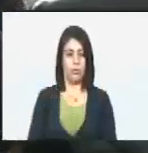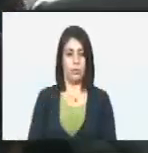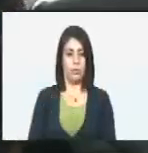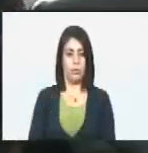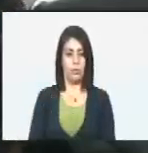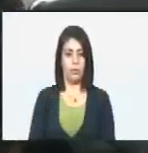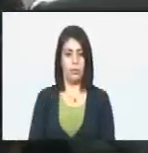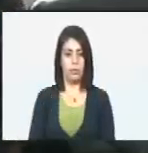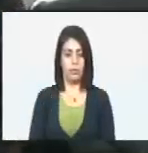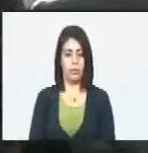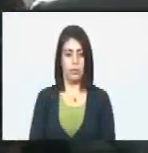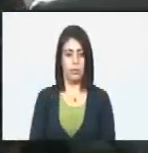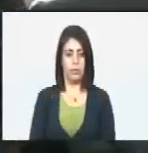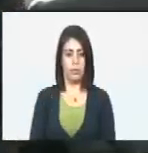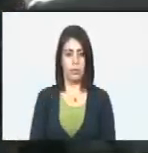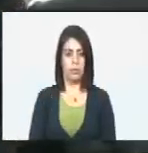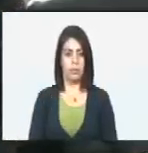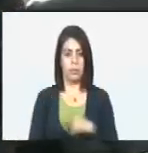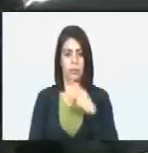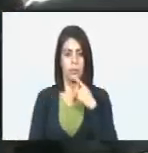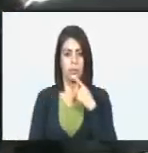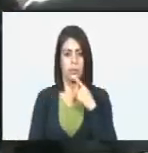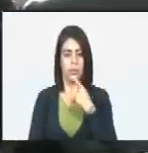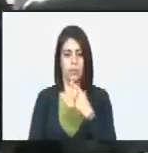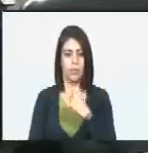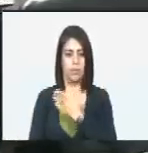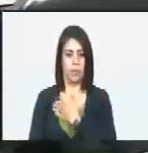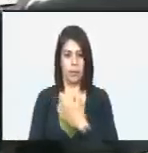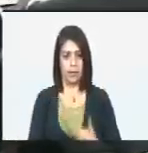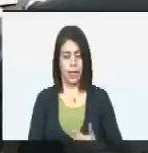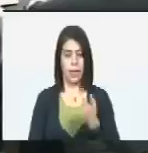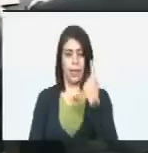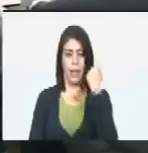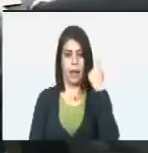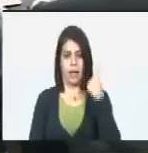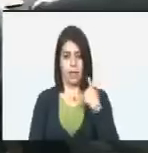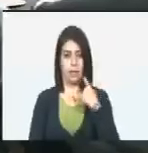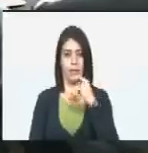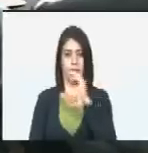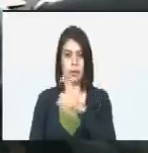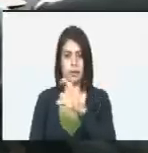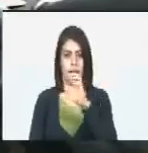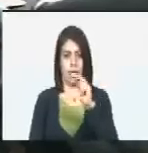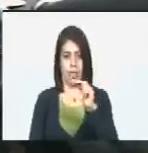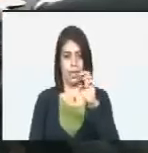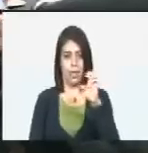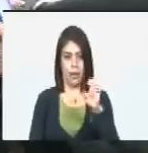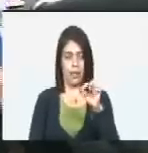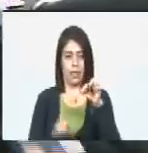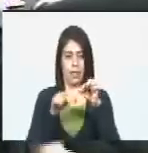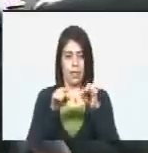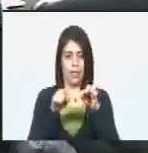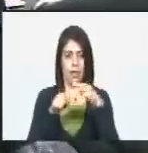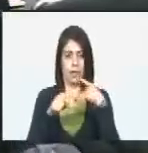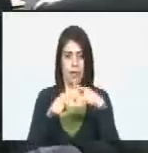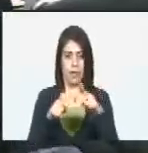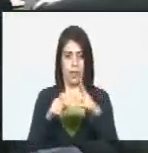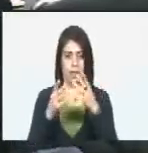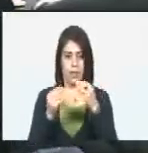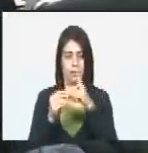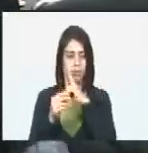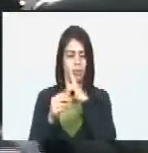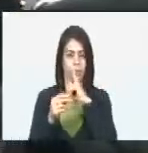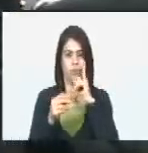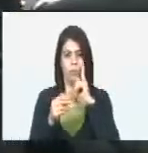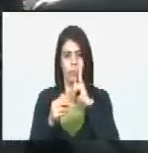Bien dice, lo dijo el presidente ayer, el Consejo Nacional Electoral tiene su impronta, tiene su